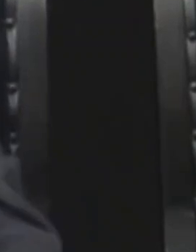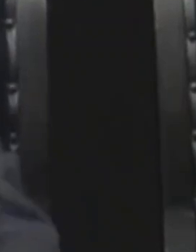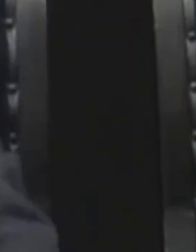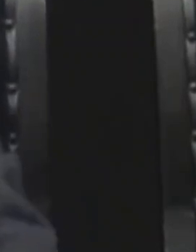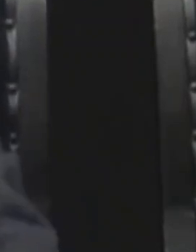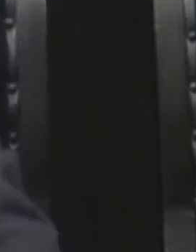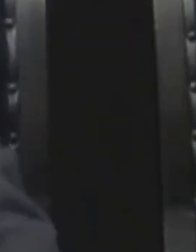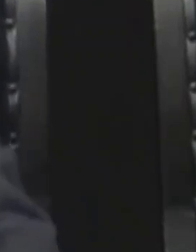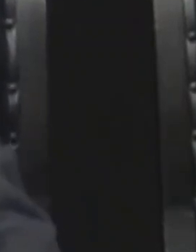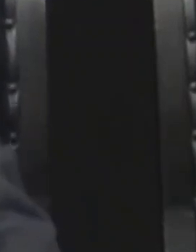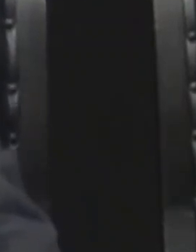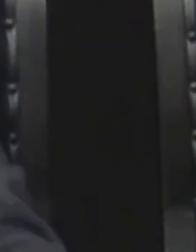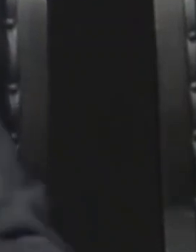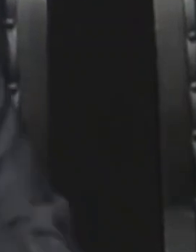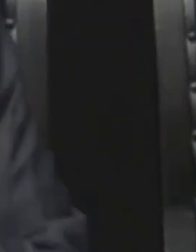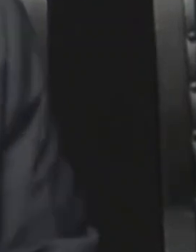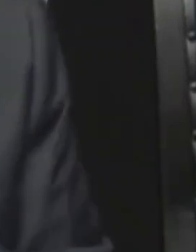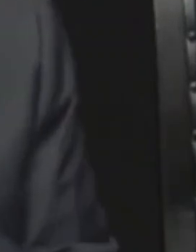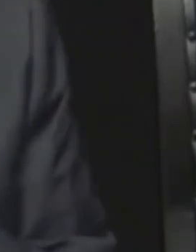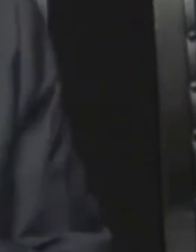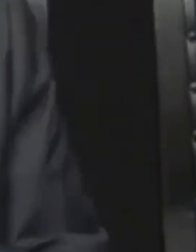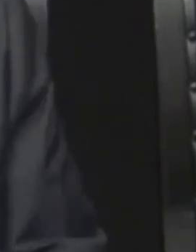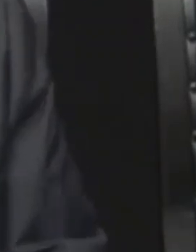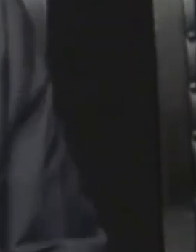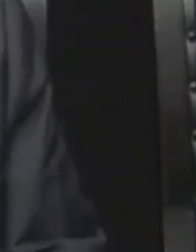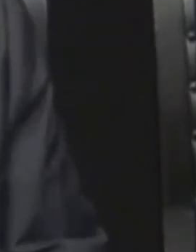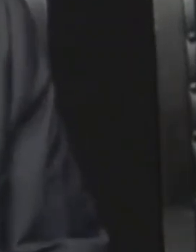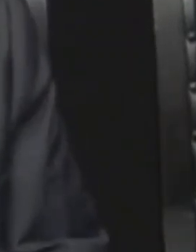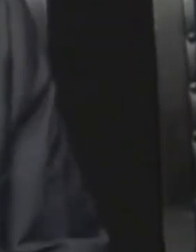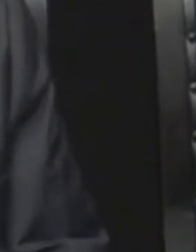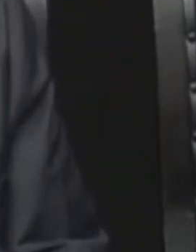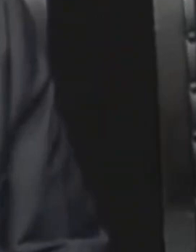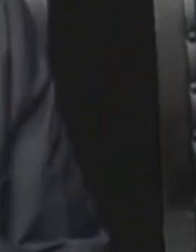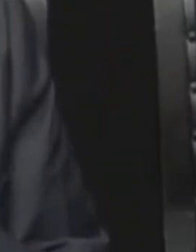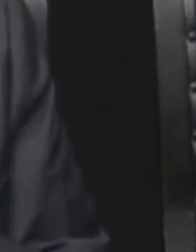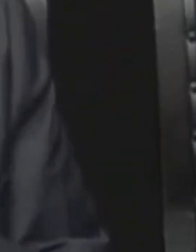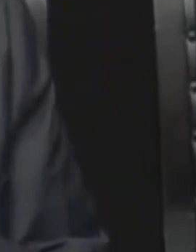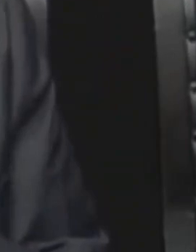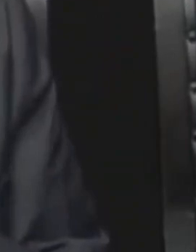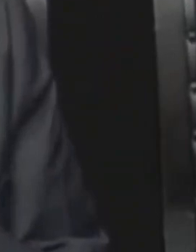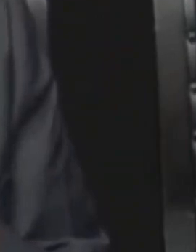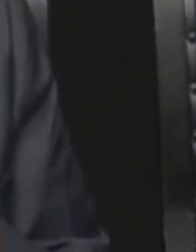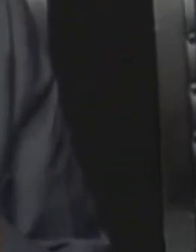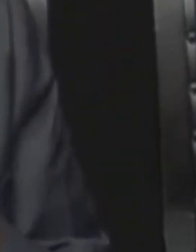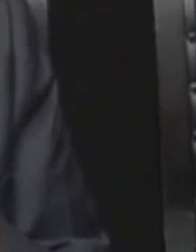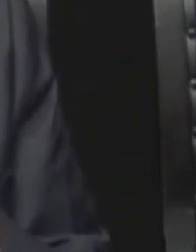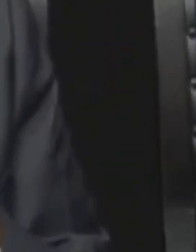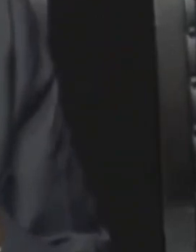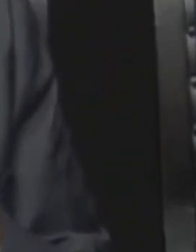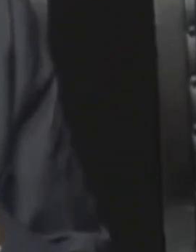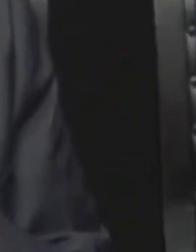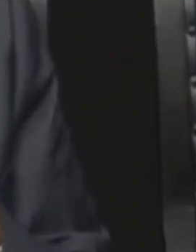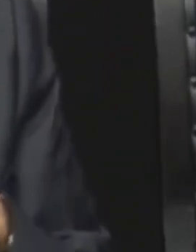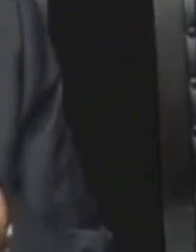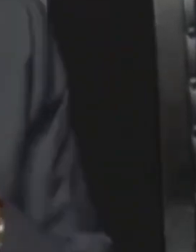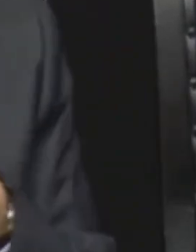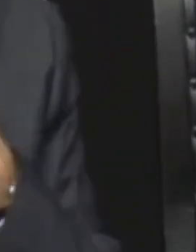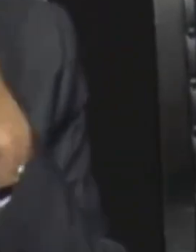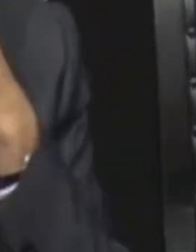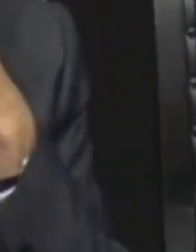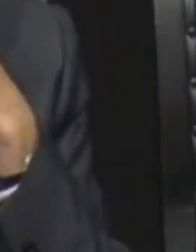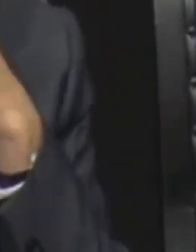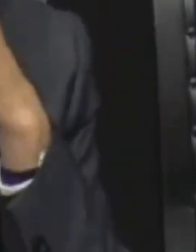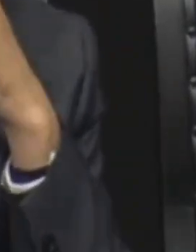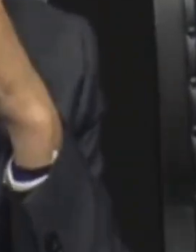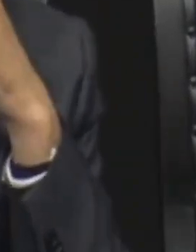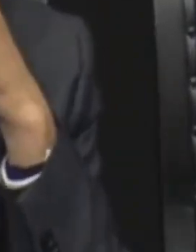General y el artículo 9 del reglamento de la Medalla Belisario Domínguez,